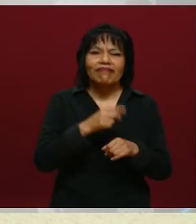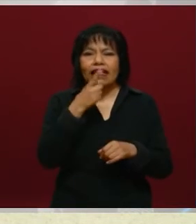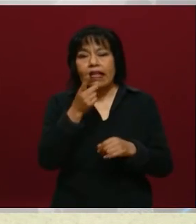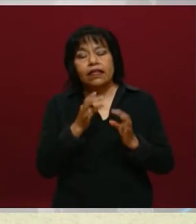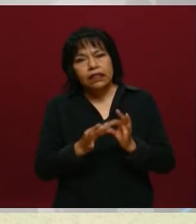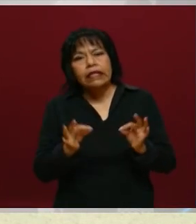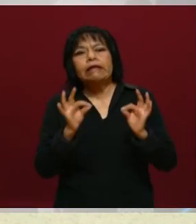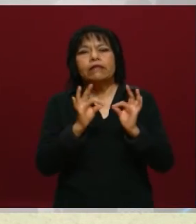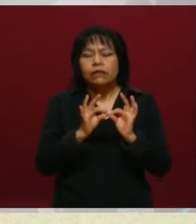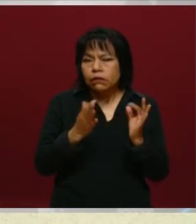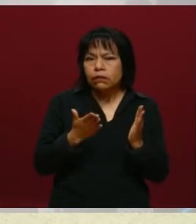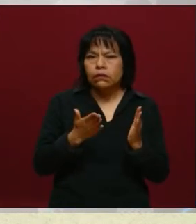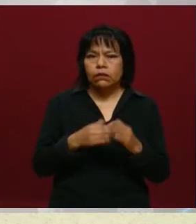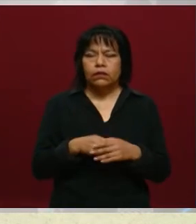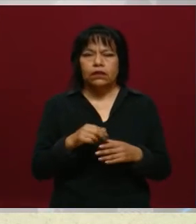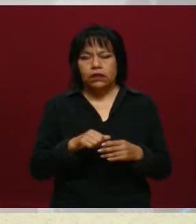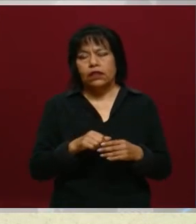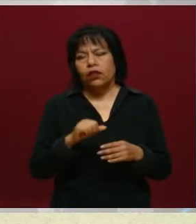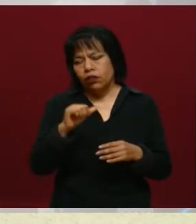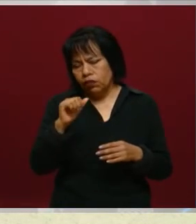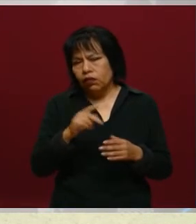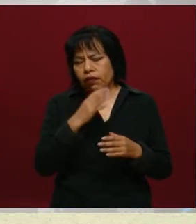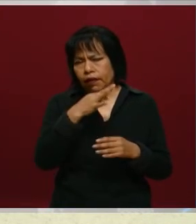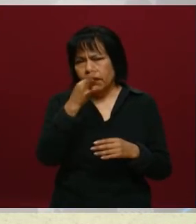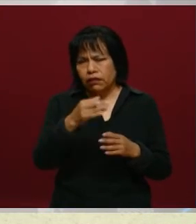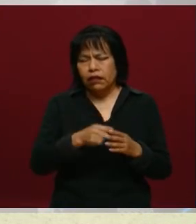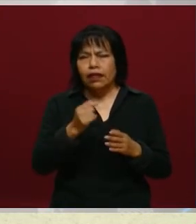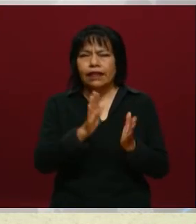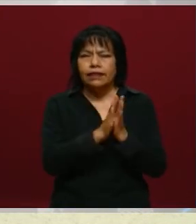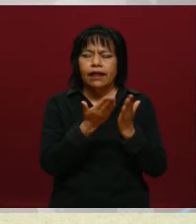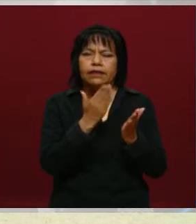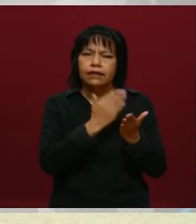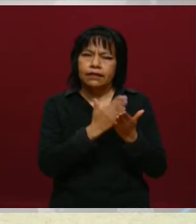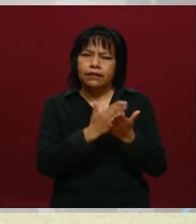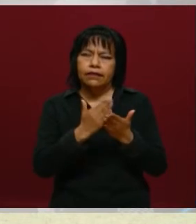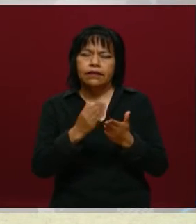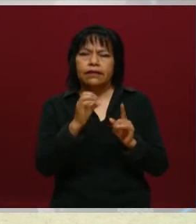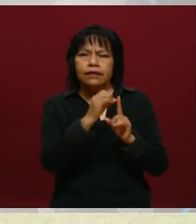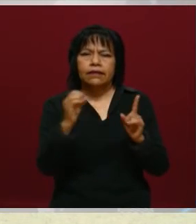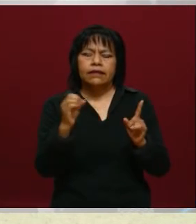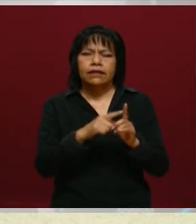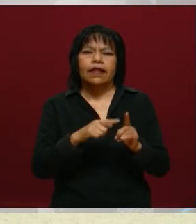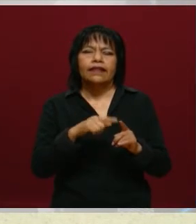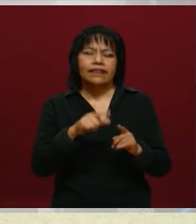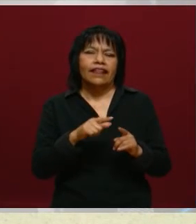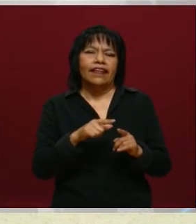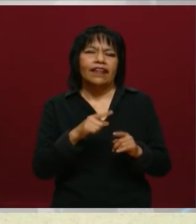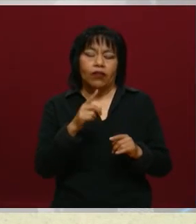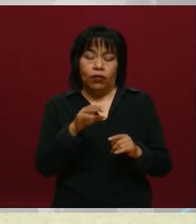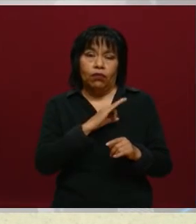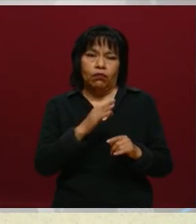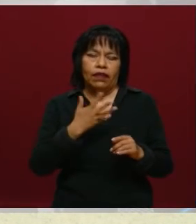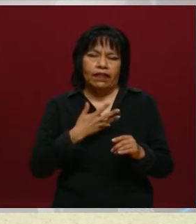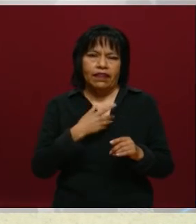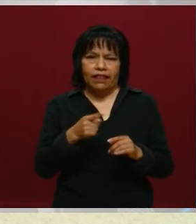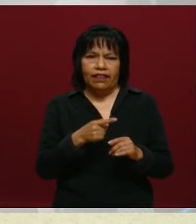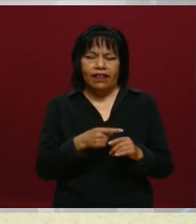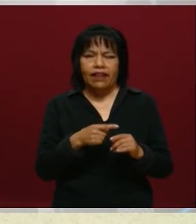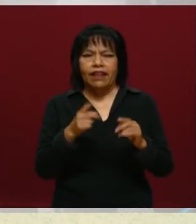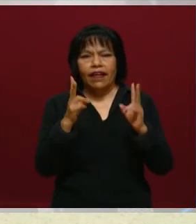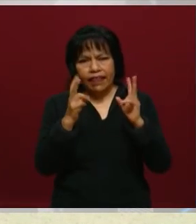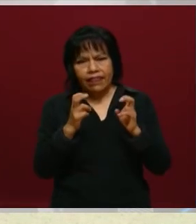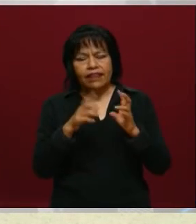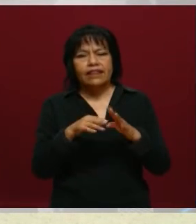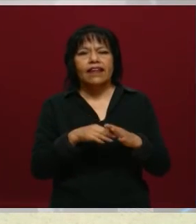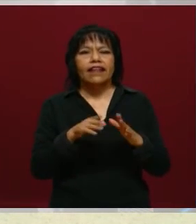que son muy importantes y bueno reiterarles que esta cartilla ética está este ejemplar conmemorativo lo pueden tener directamente de la página